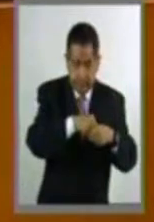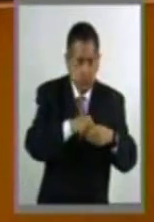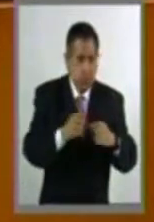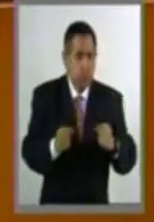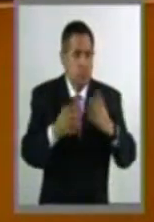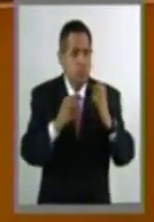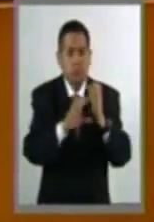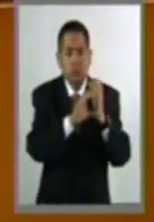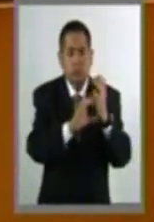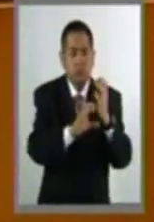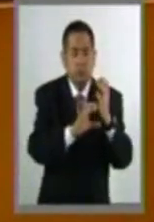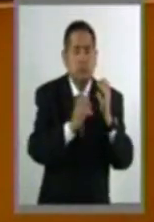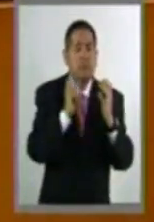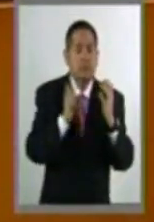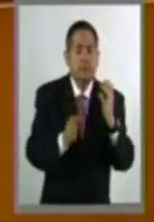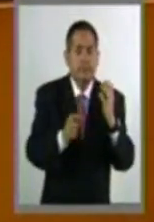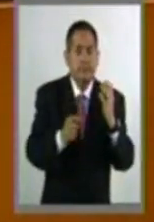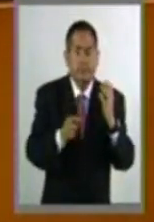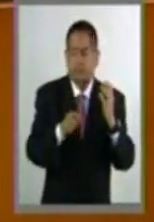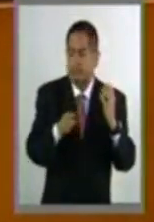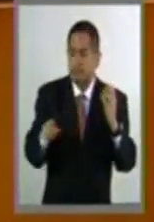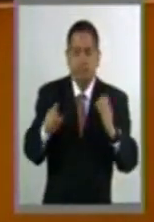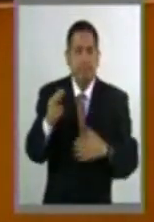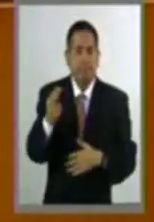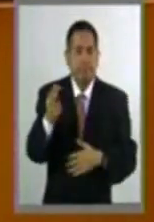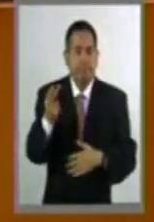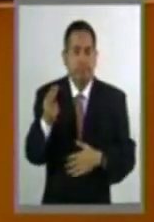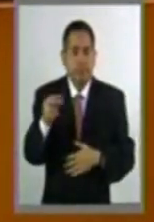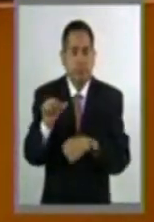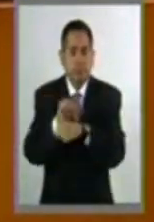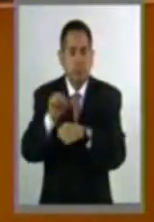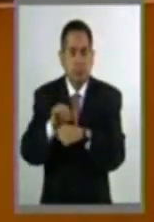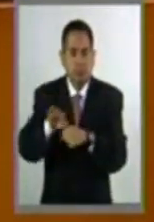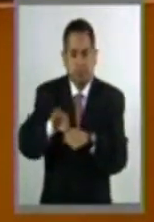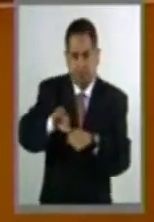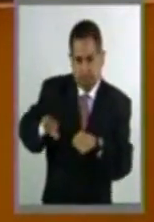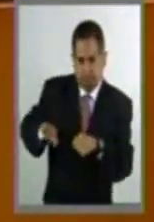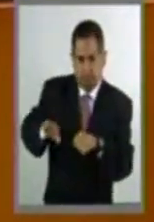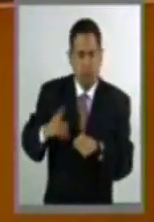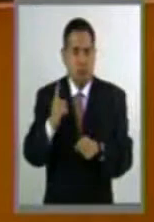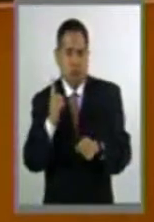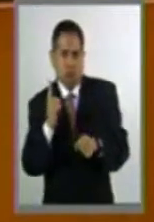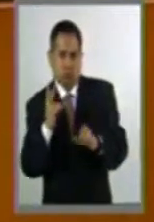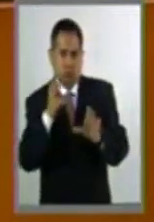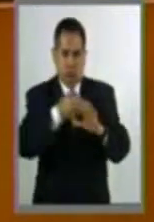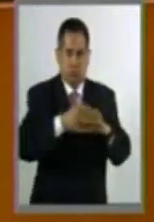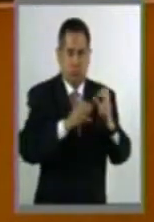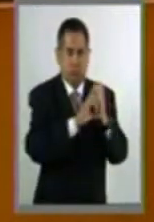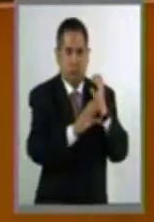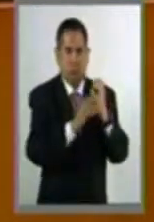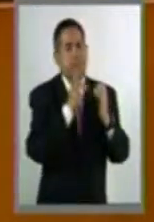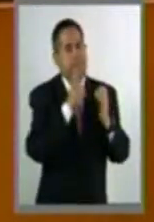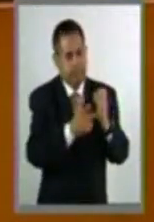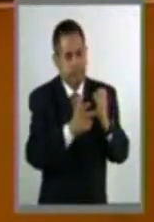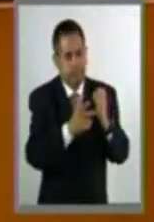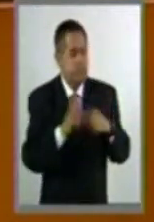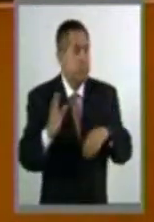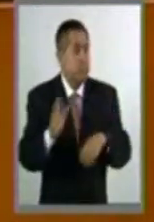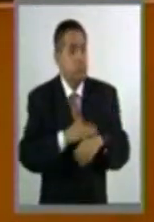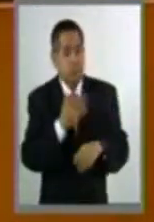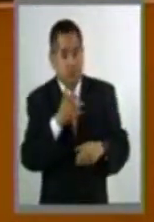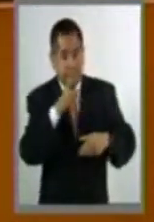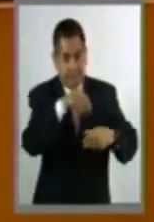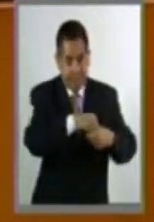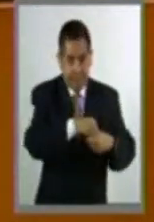de sustituir al menos a 25 automóviles privados. Atentos a que el promedio de viajeros en este tipo